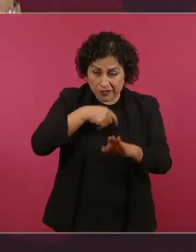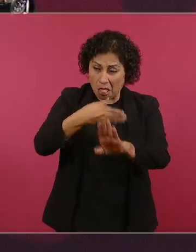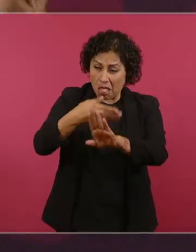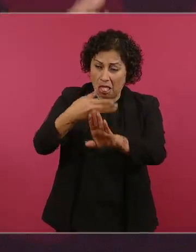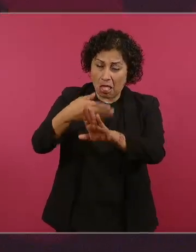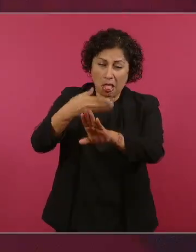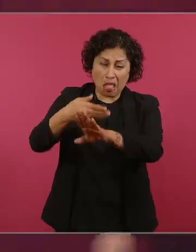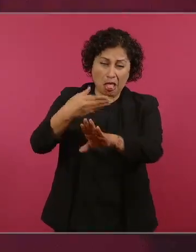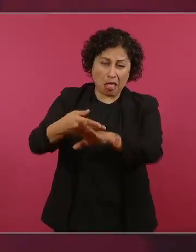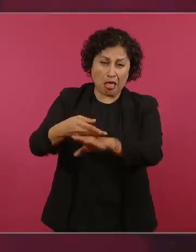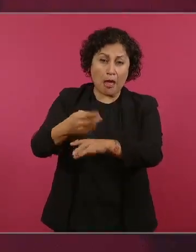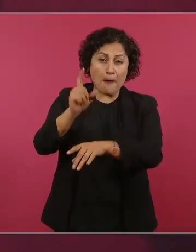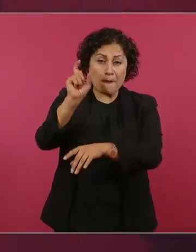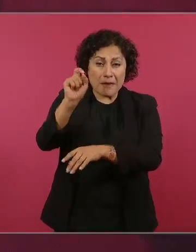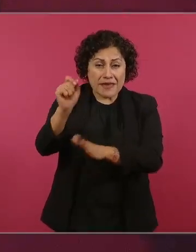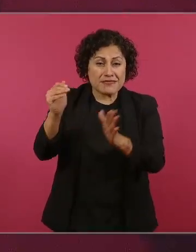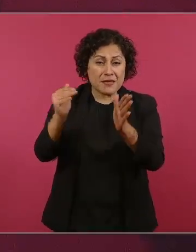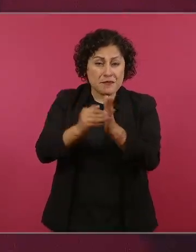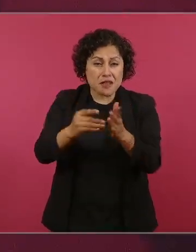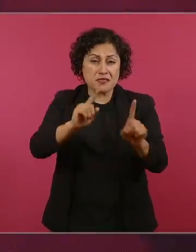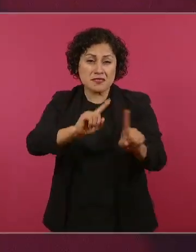Es muy irresponsable.